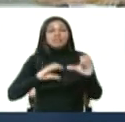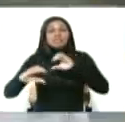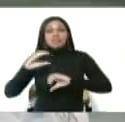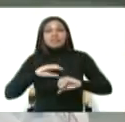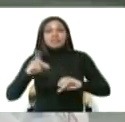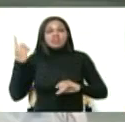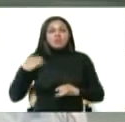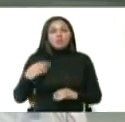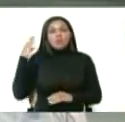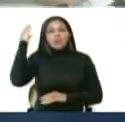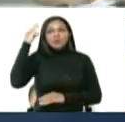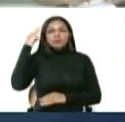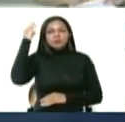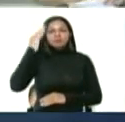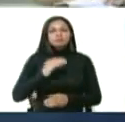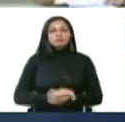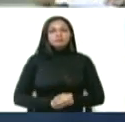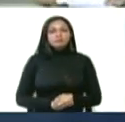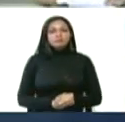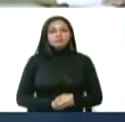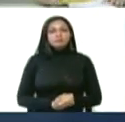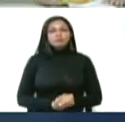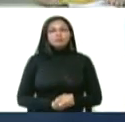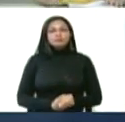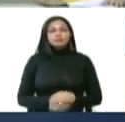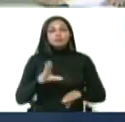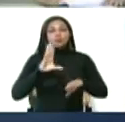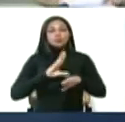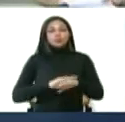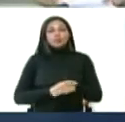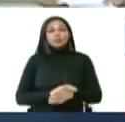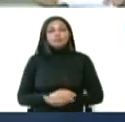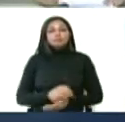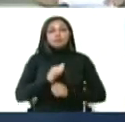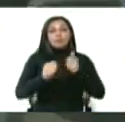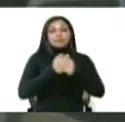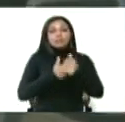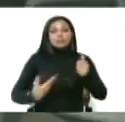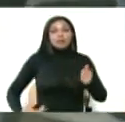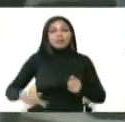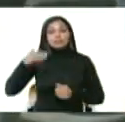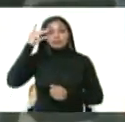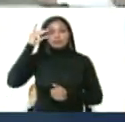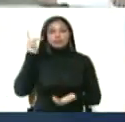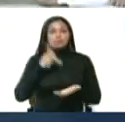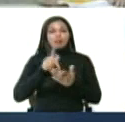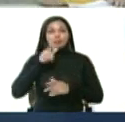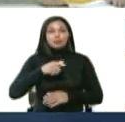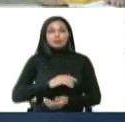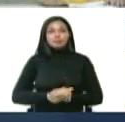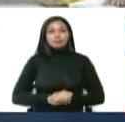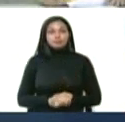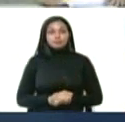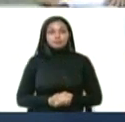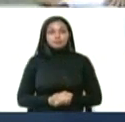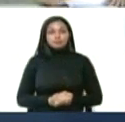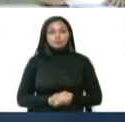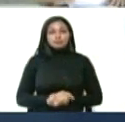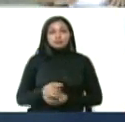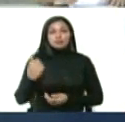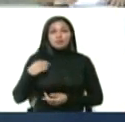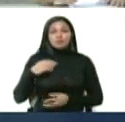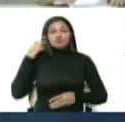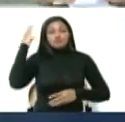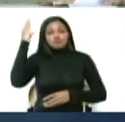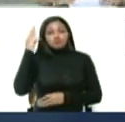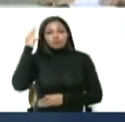tengamos conciencia. Doctora Delcy Rodríguez, está llegando la vicepresidenta ejecutiva. Tengamos